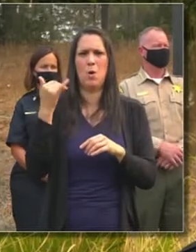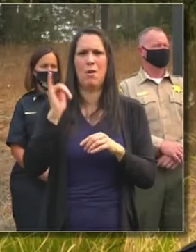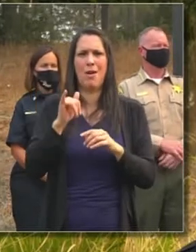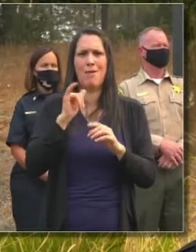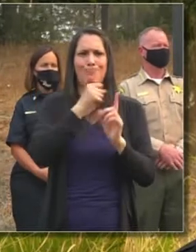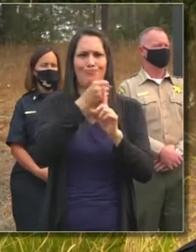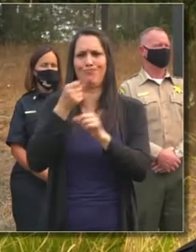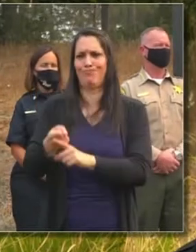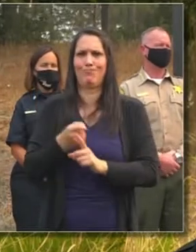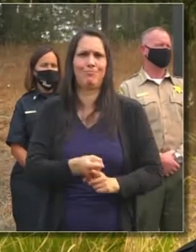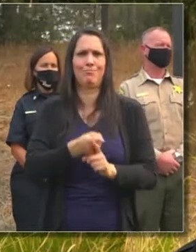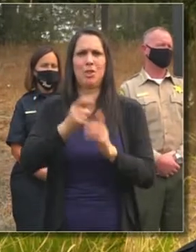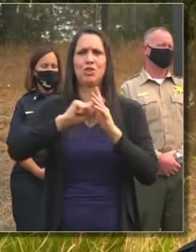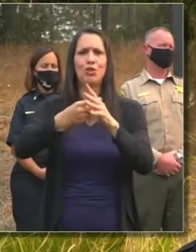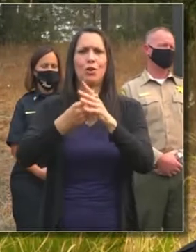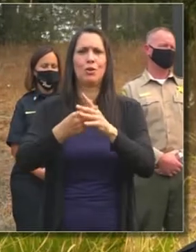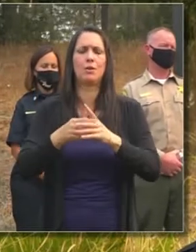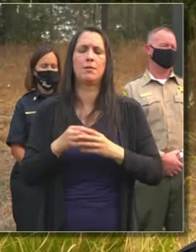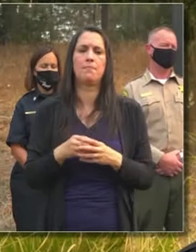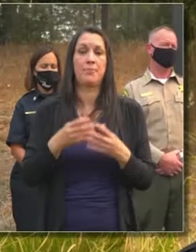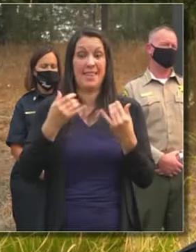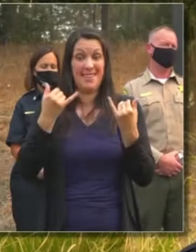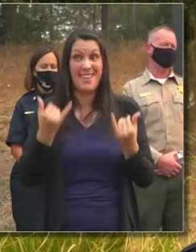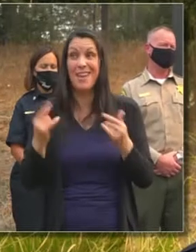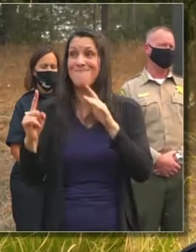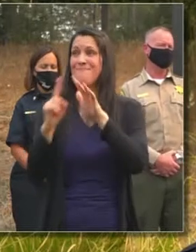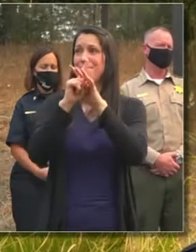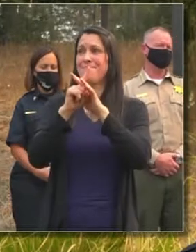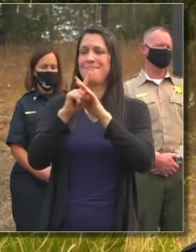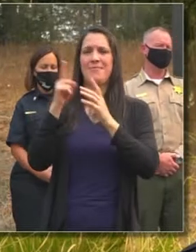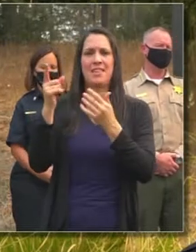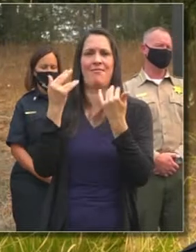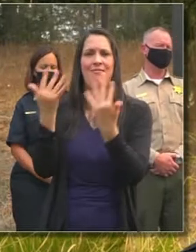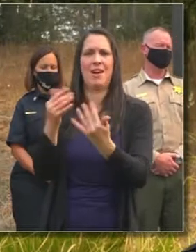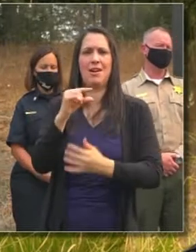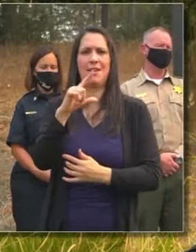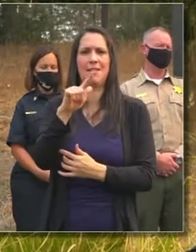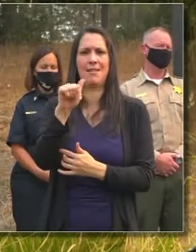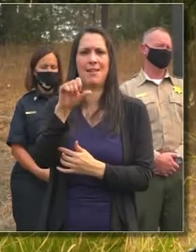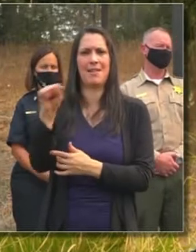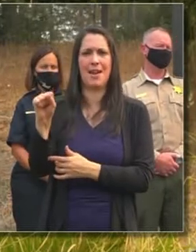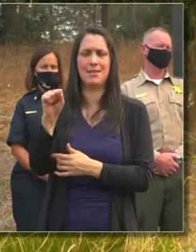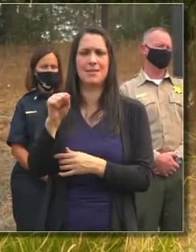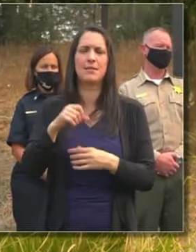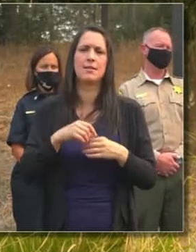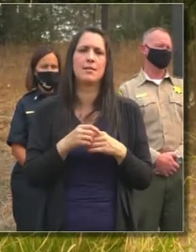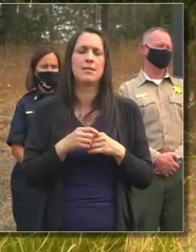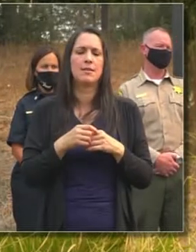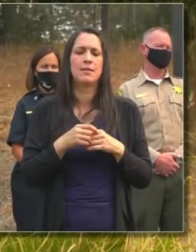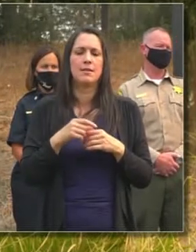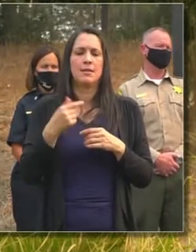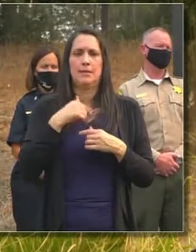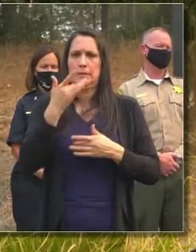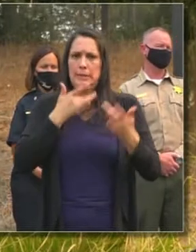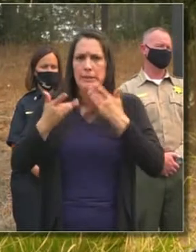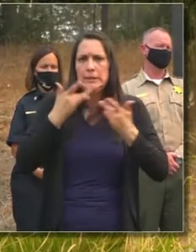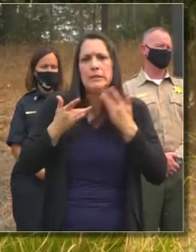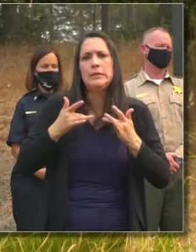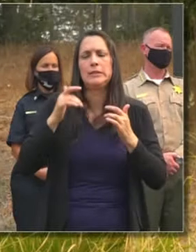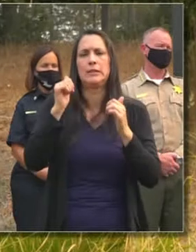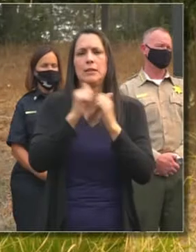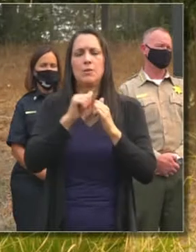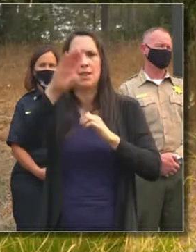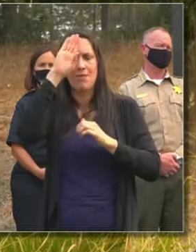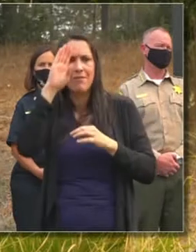meses lo cual ha creado estos eventos de modo que estamos enfrentándonos a este incendio glass estamos estamos viendo lo